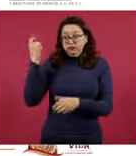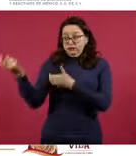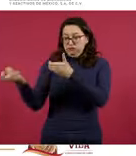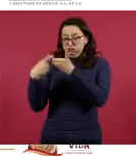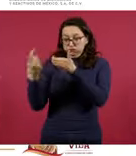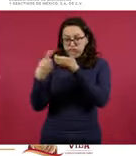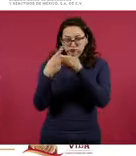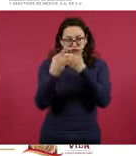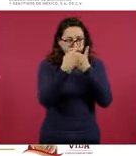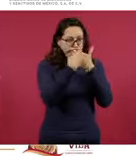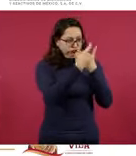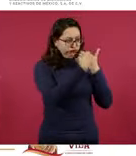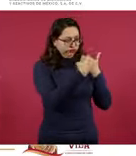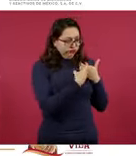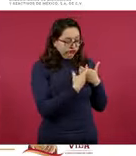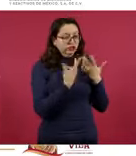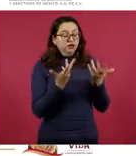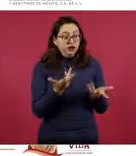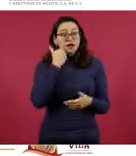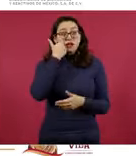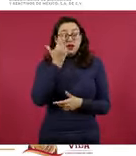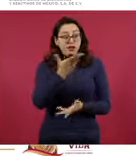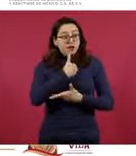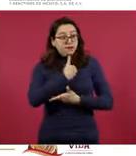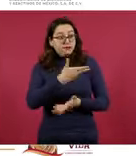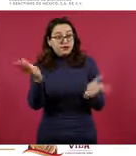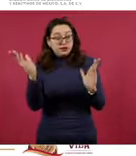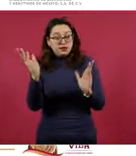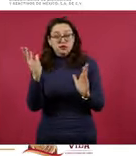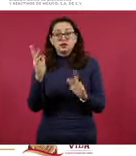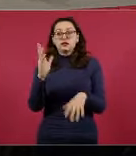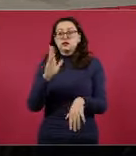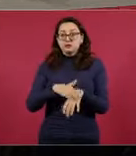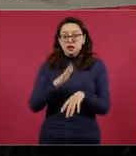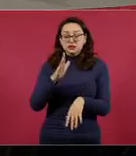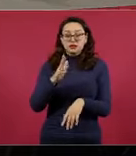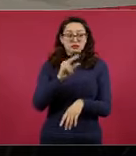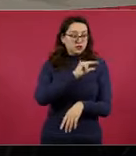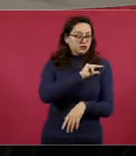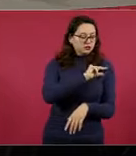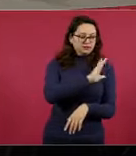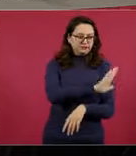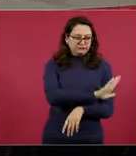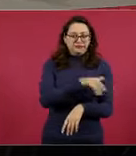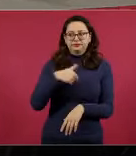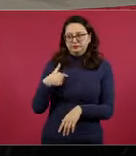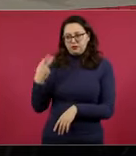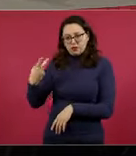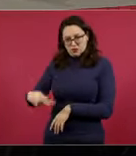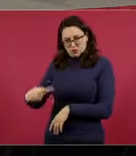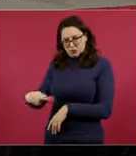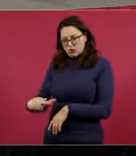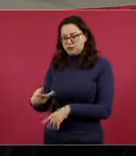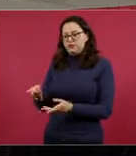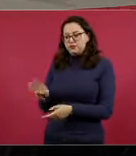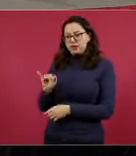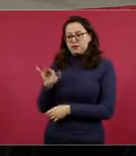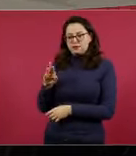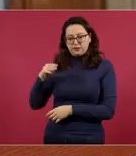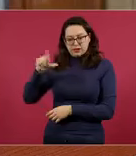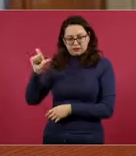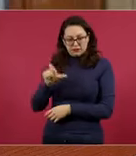público el almacenamiento y la distribución de medicamentos y material de curación. Hoy, en conclusión, Birmex,